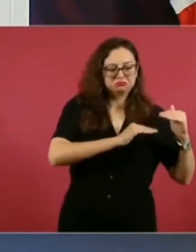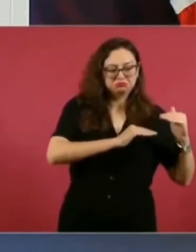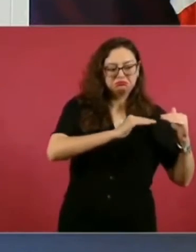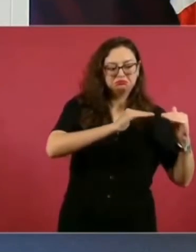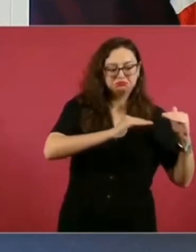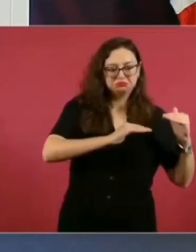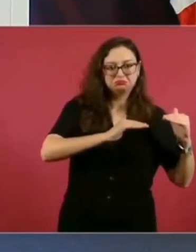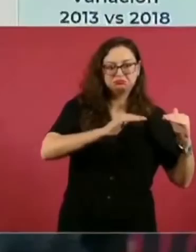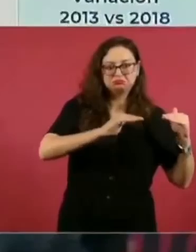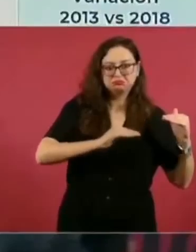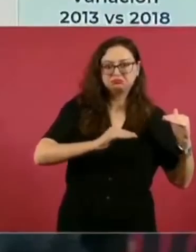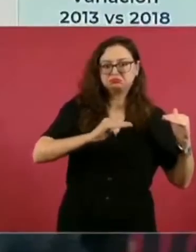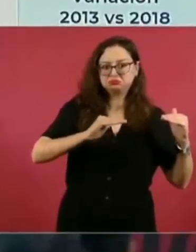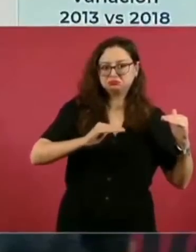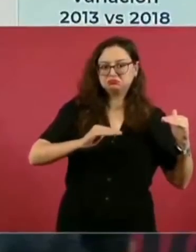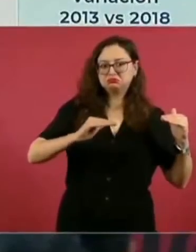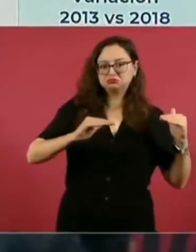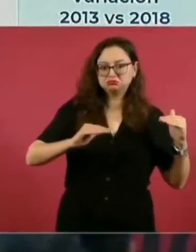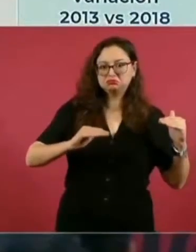$10,000